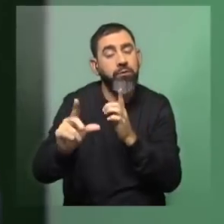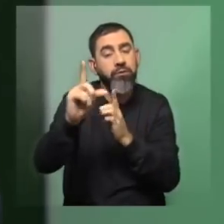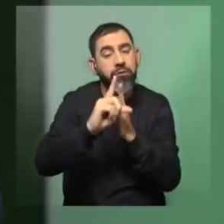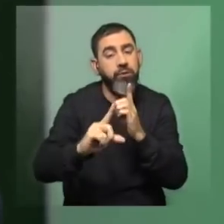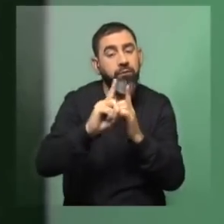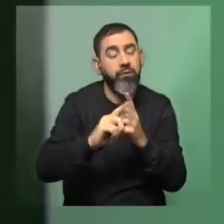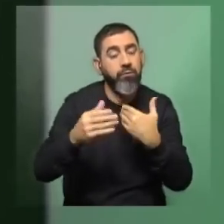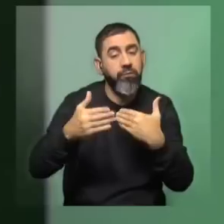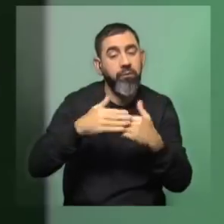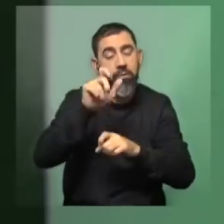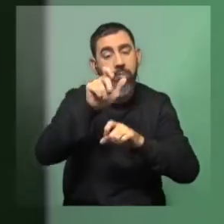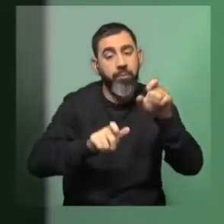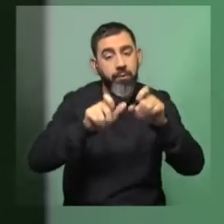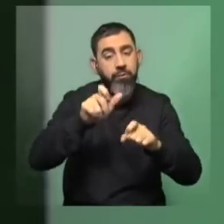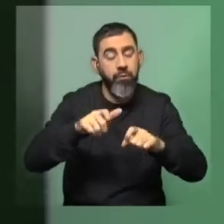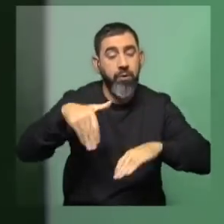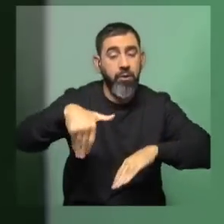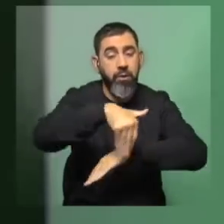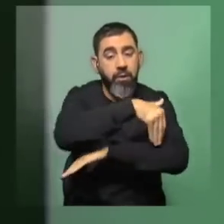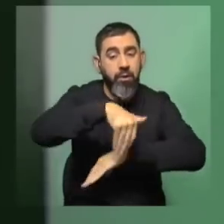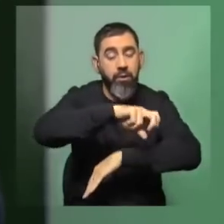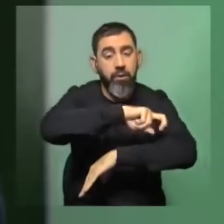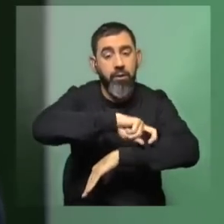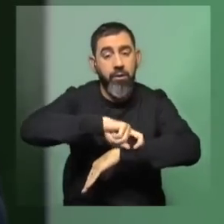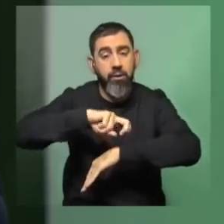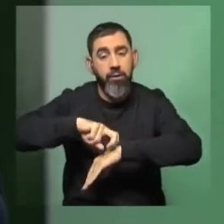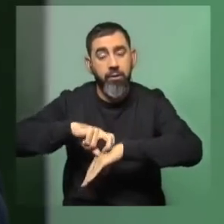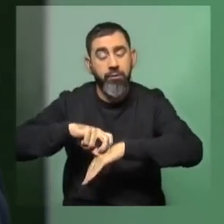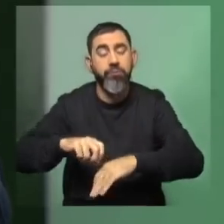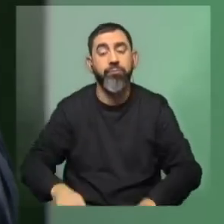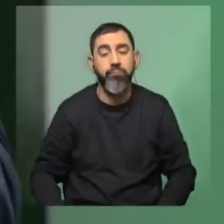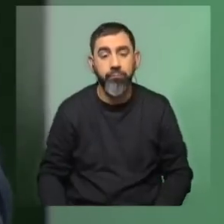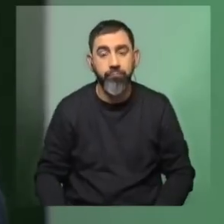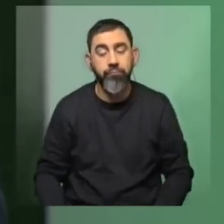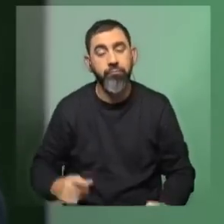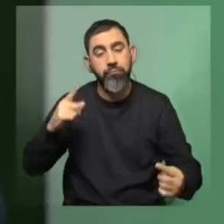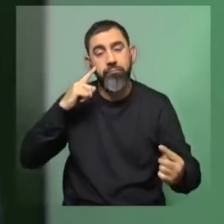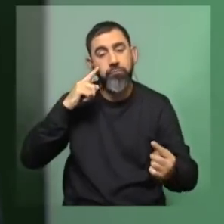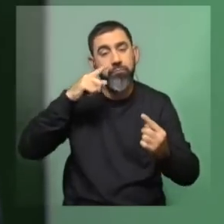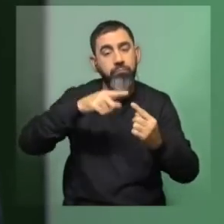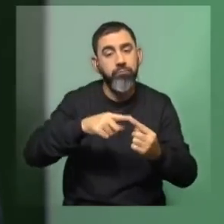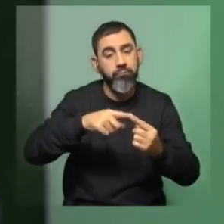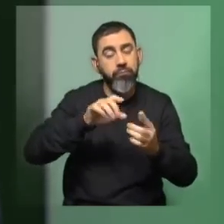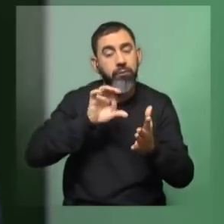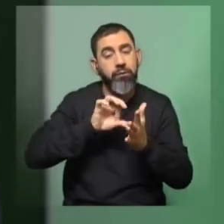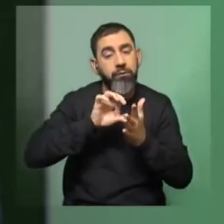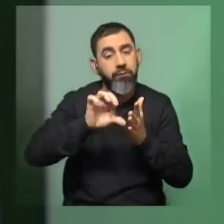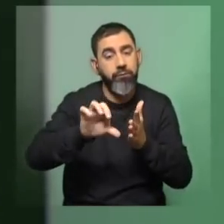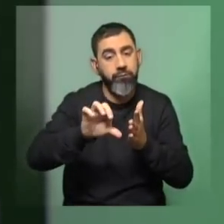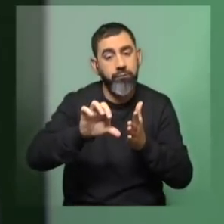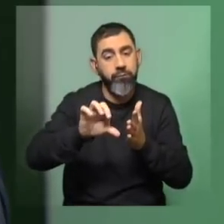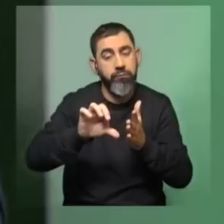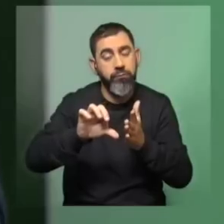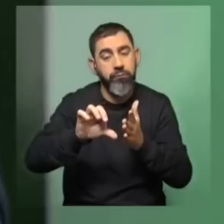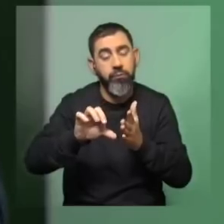en proximidad a personas que están y se encuentran en situación de vulnerabilidad El objetivo de este servicio justamente es